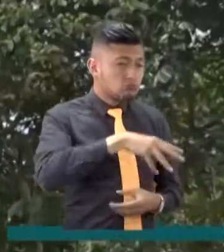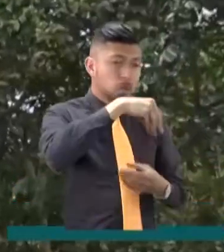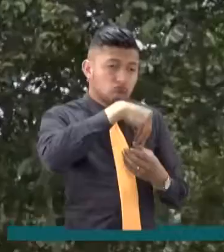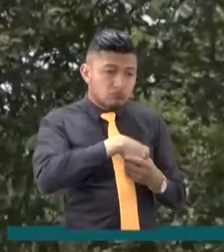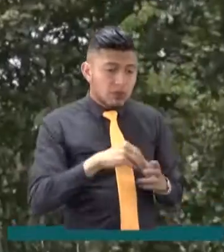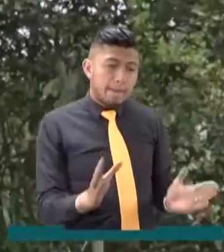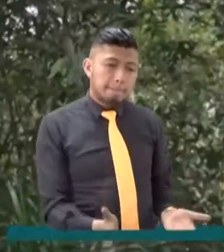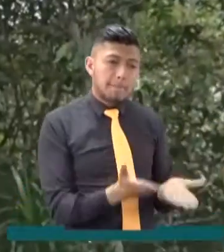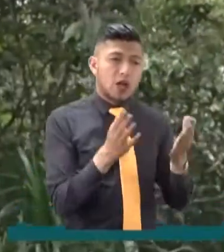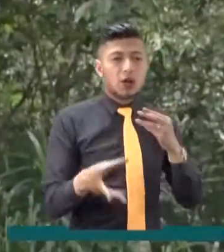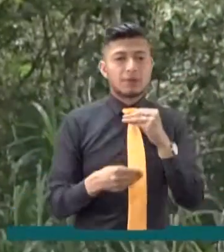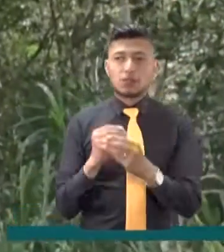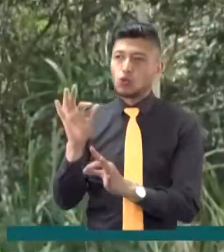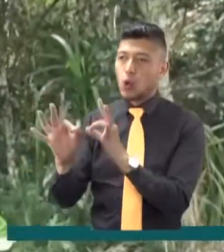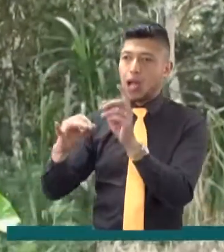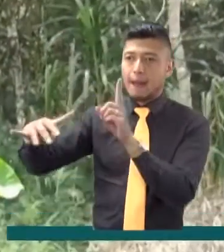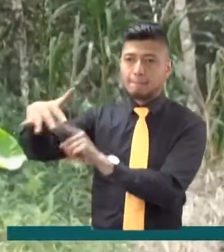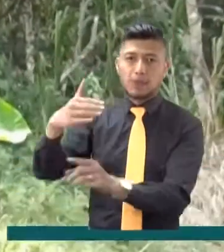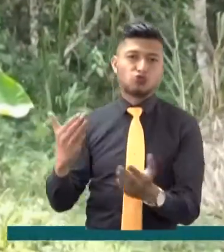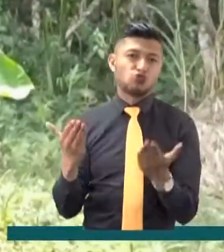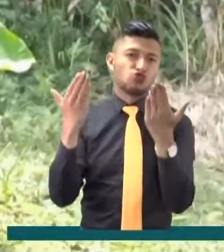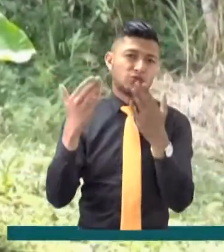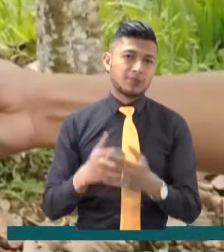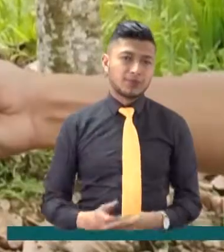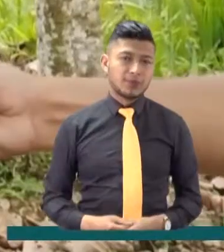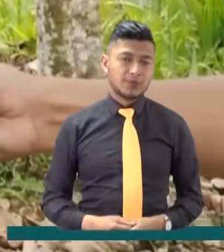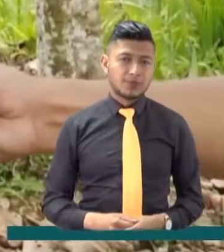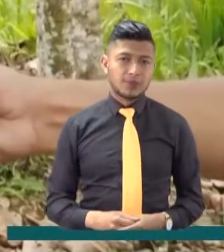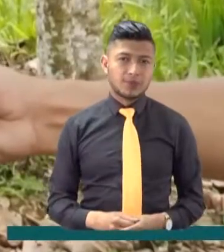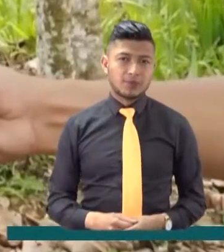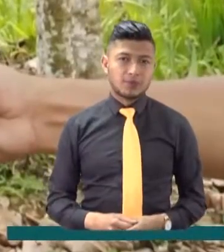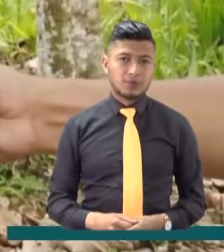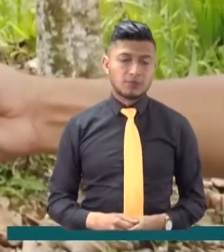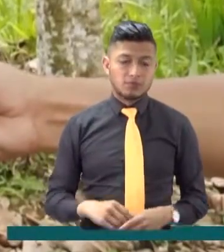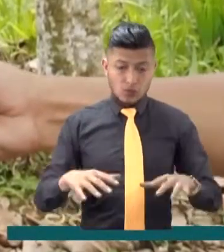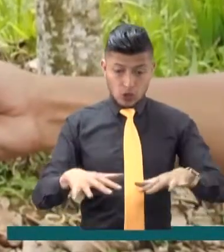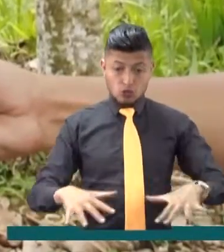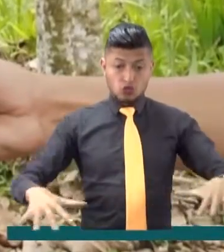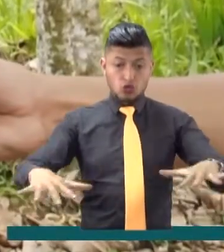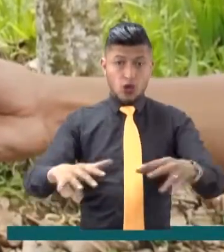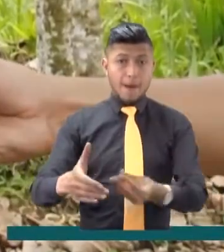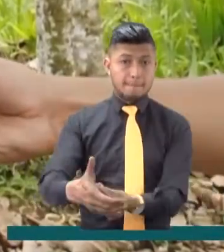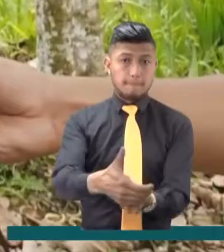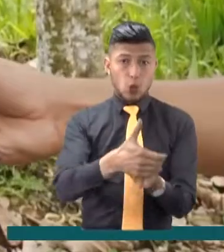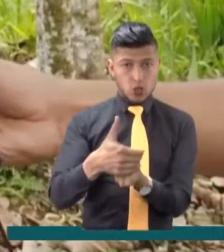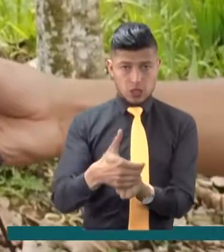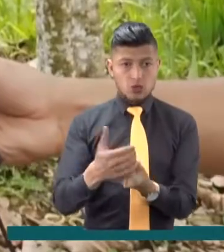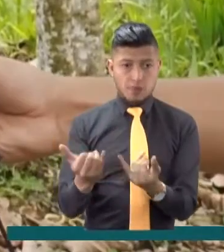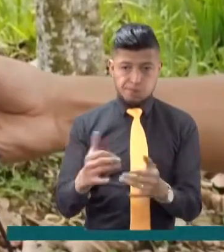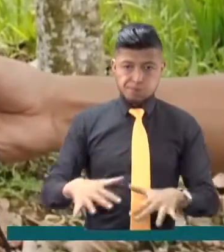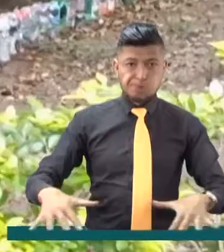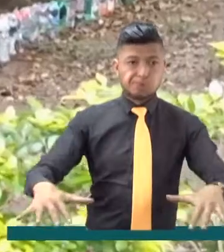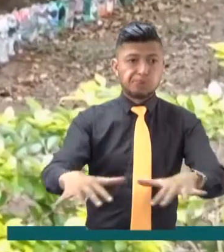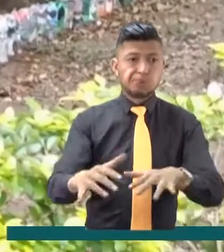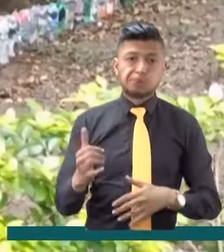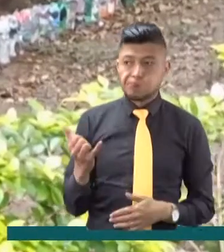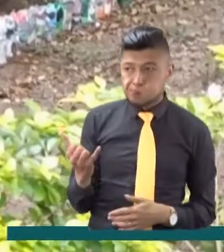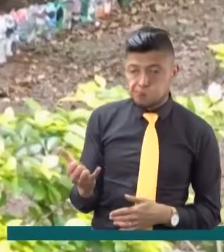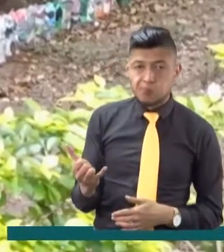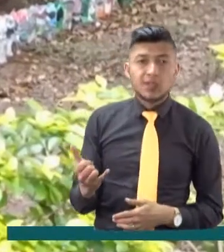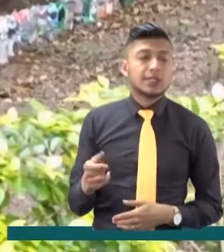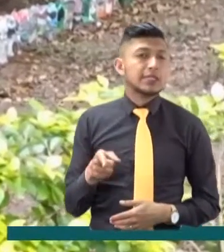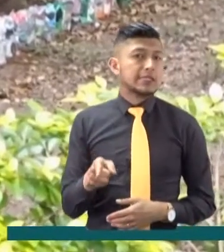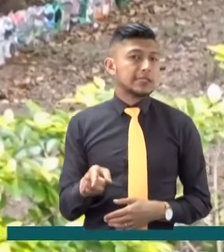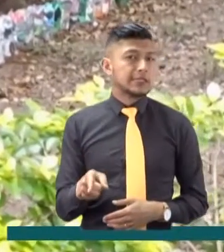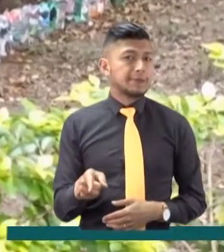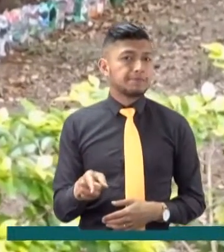este lugar, contribuye a mejorar el medio ambiente. Lo tenemos como zona de protección por el momento, entonces allí